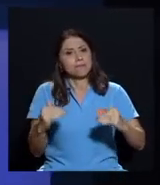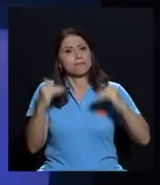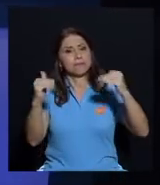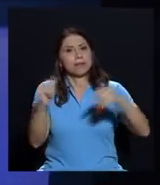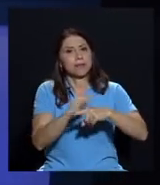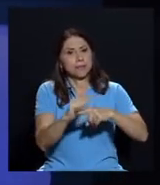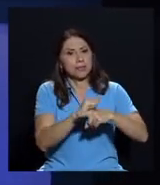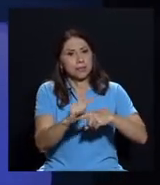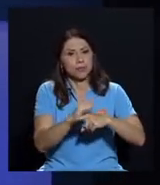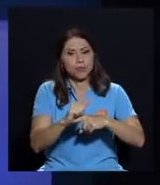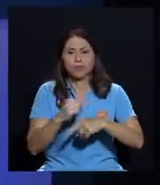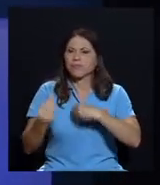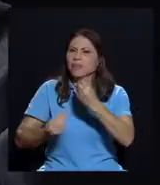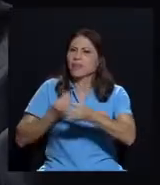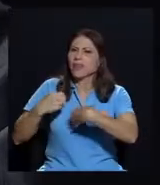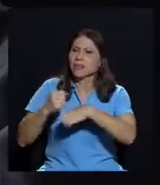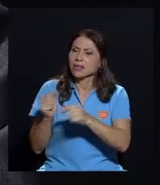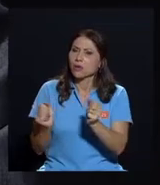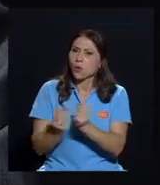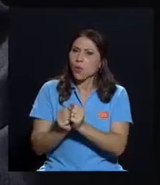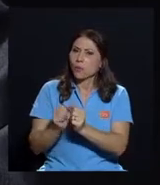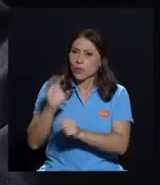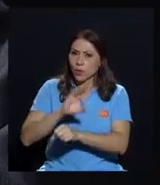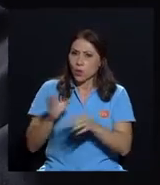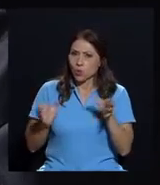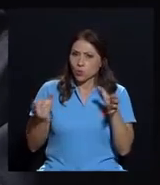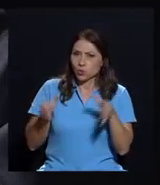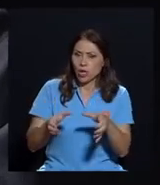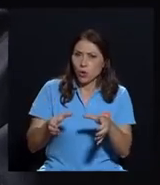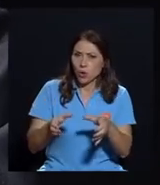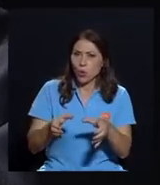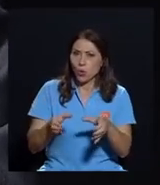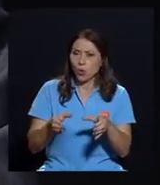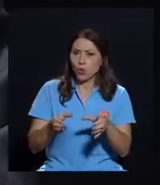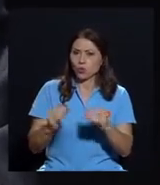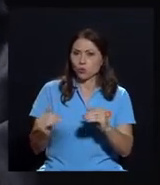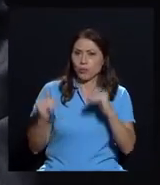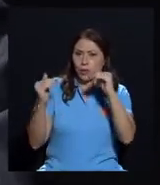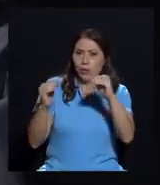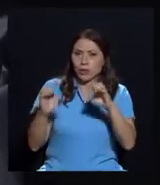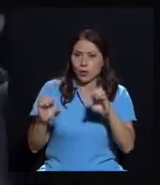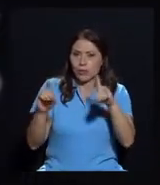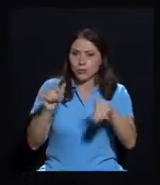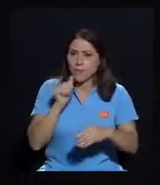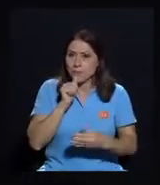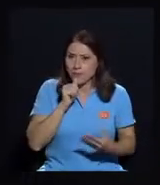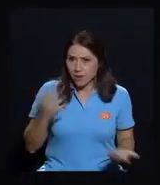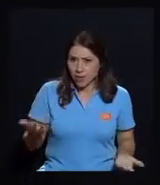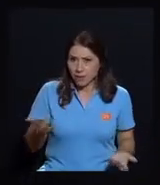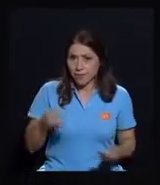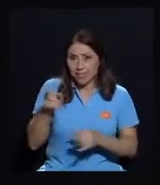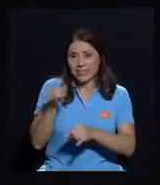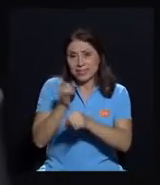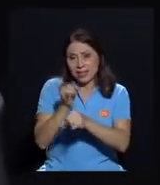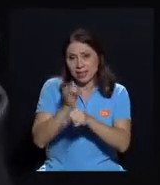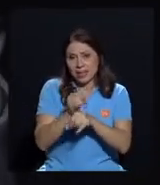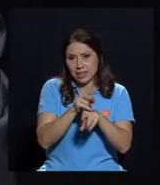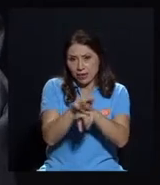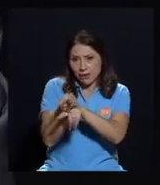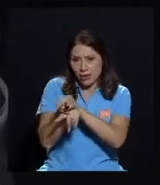hacer con el consejo y es súper superior de la educación y privada que en teoría es el ente rector